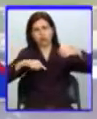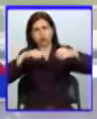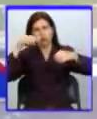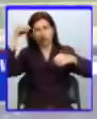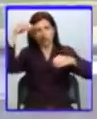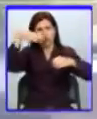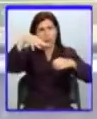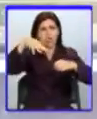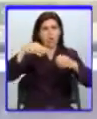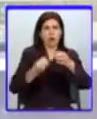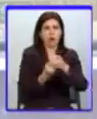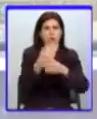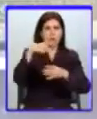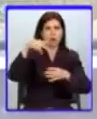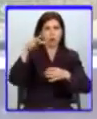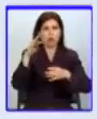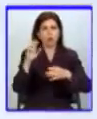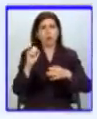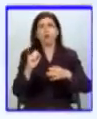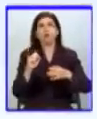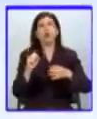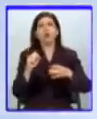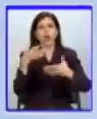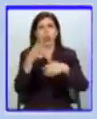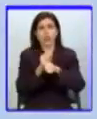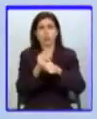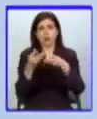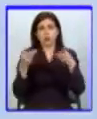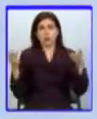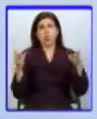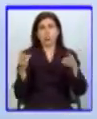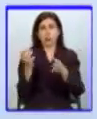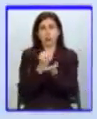herramientas que están utilizando los investigadores